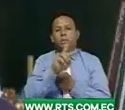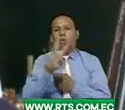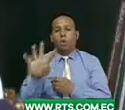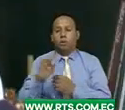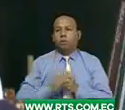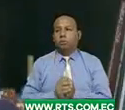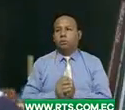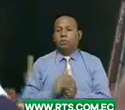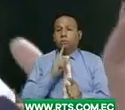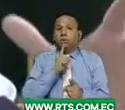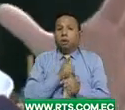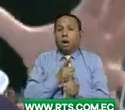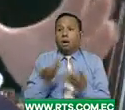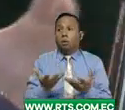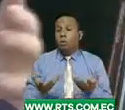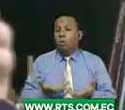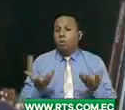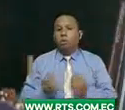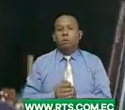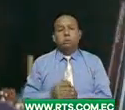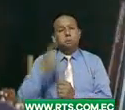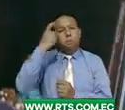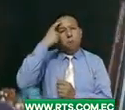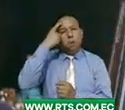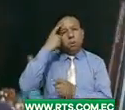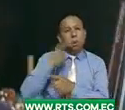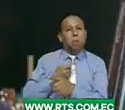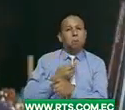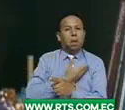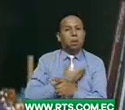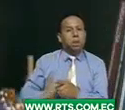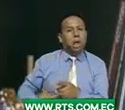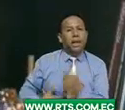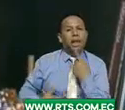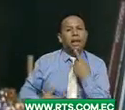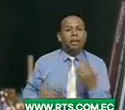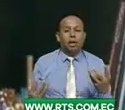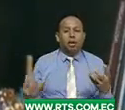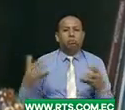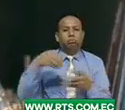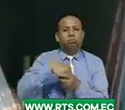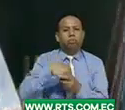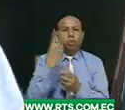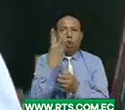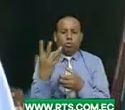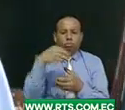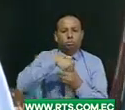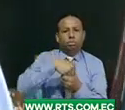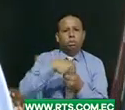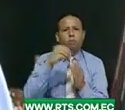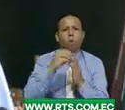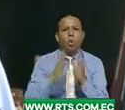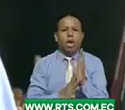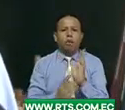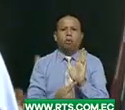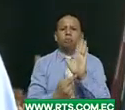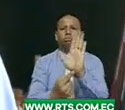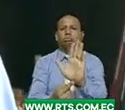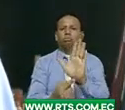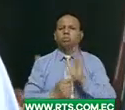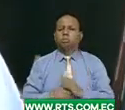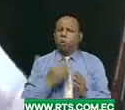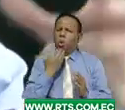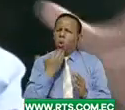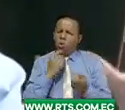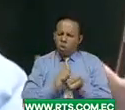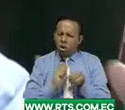dos proyectos de ley, temo que el presidente ha fusionado los dos en este proyecto. Entonces uno dice, aquí no hay mucha reforma tributaria, aquí